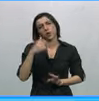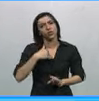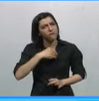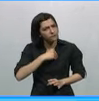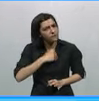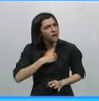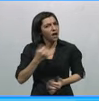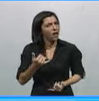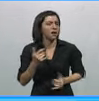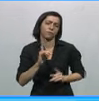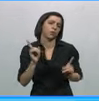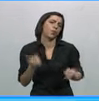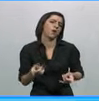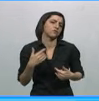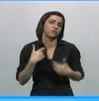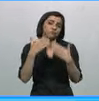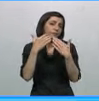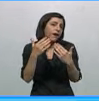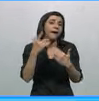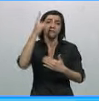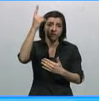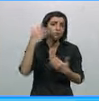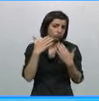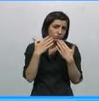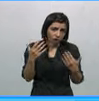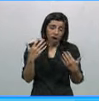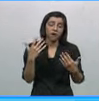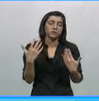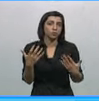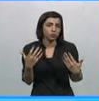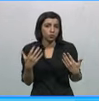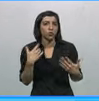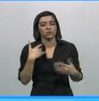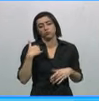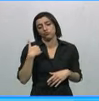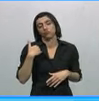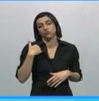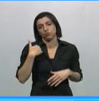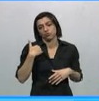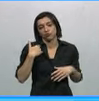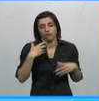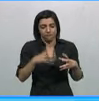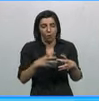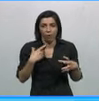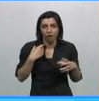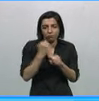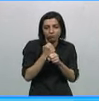Soy un agradecido a él que me dio la virtud de poder estar en este deporte, que lo amo, que me